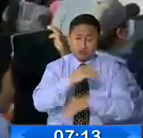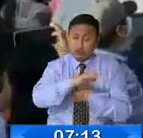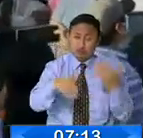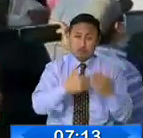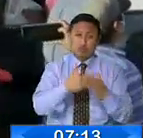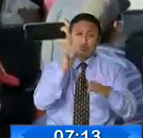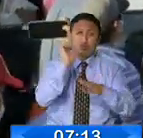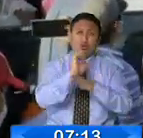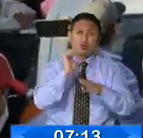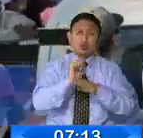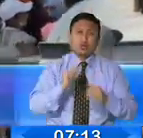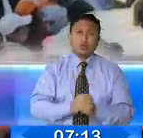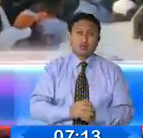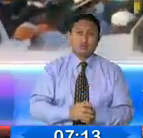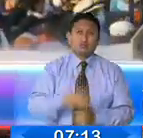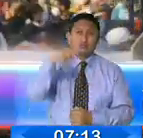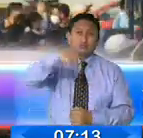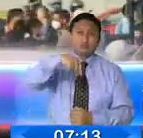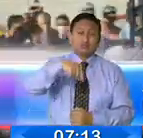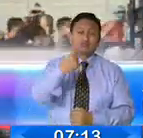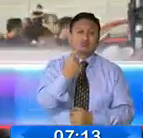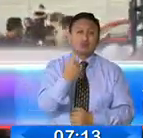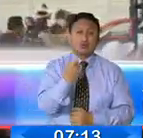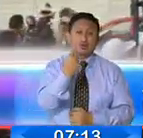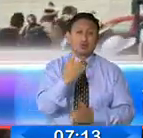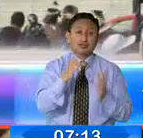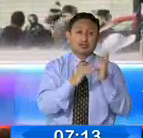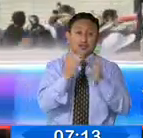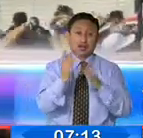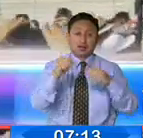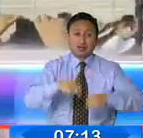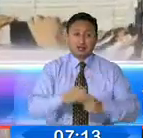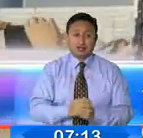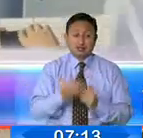del país. Este 11 de abril,